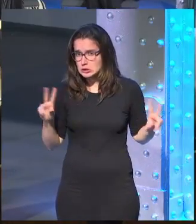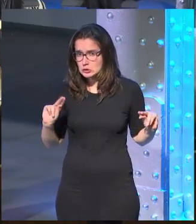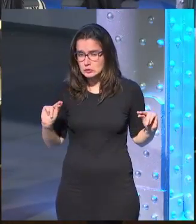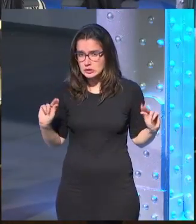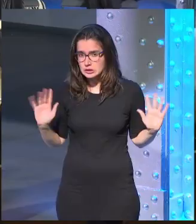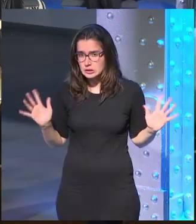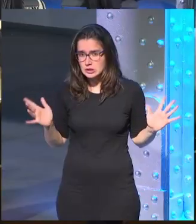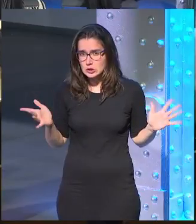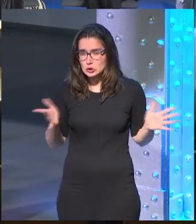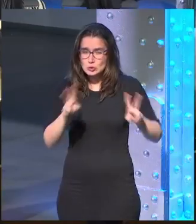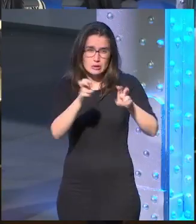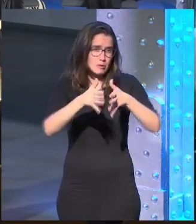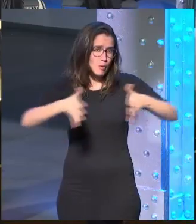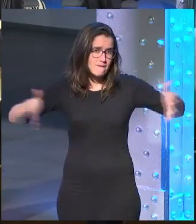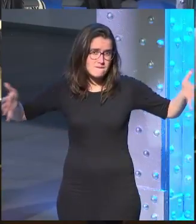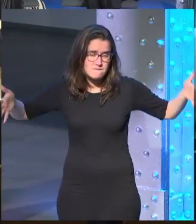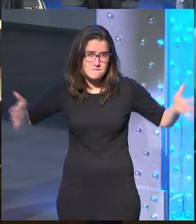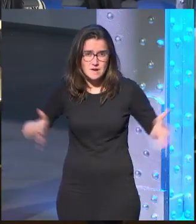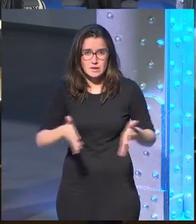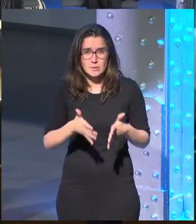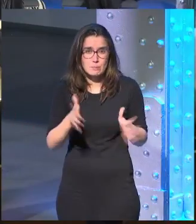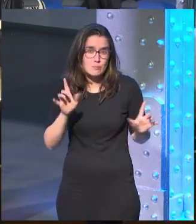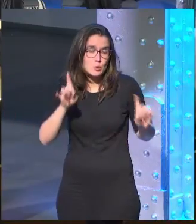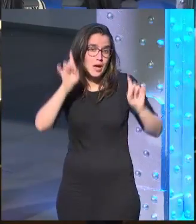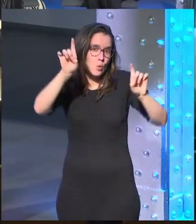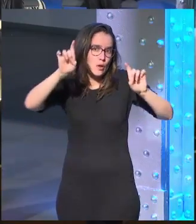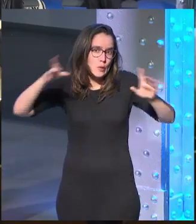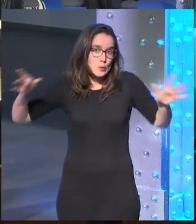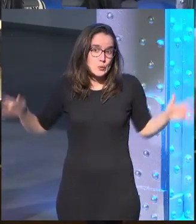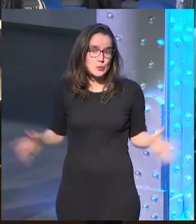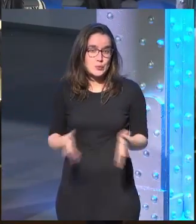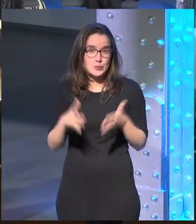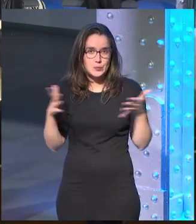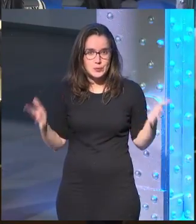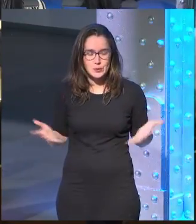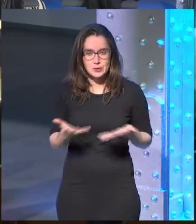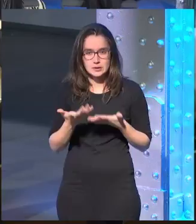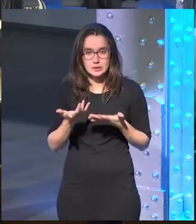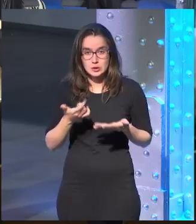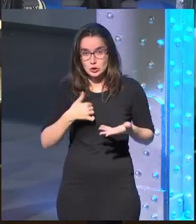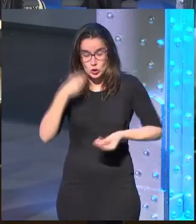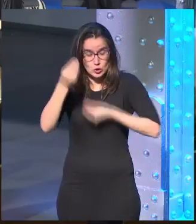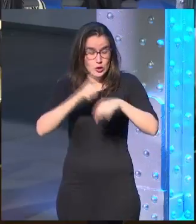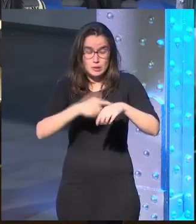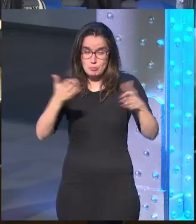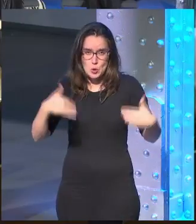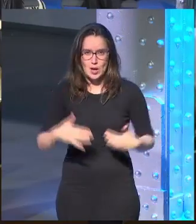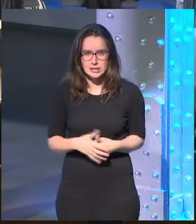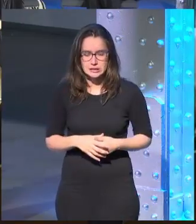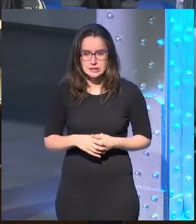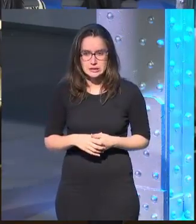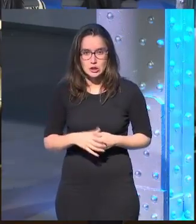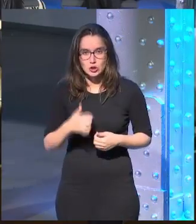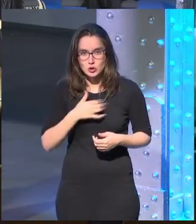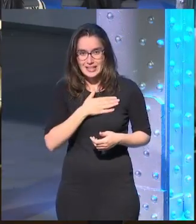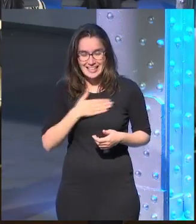damos... Son temas muy amplios, yeah. Y ya prefiero... Nos metió en la educación, y bueno, en fin. Yo creo que no da tiempo, prefiero no... Luis Miguel,